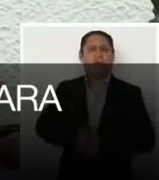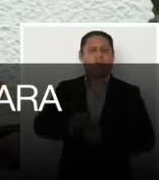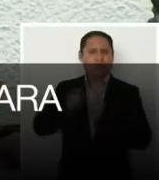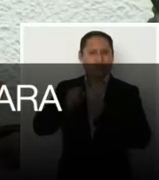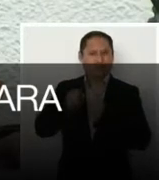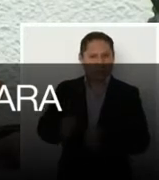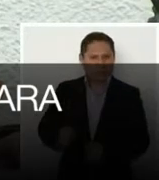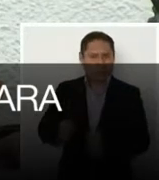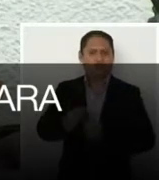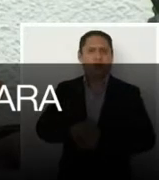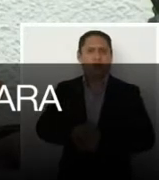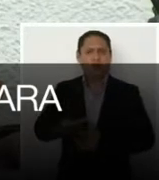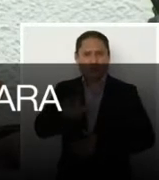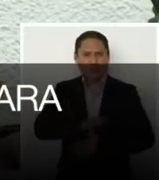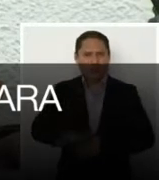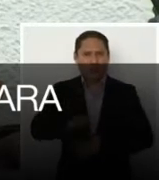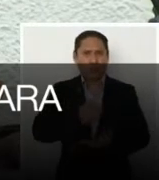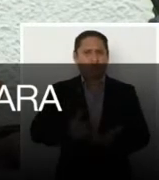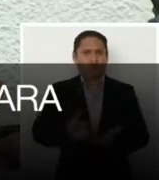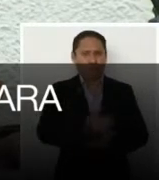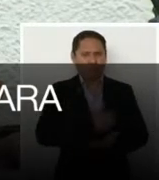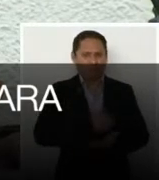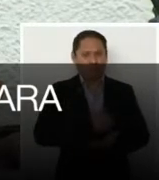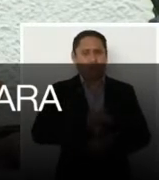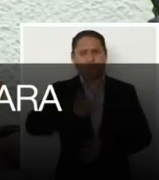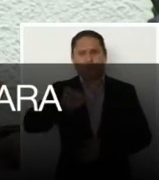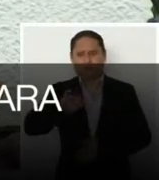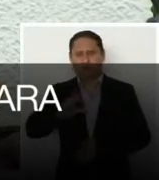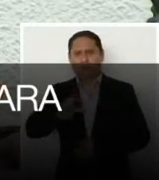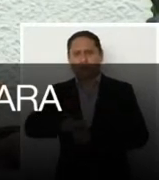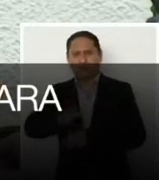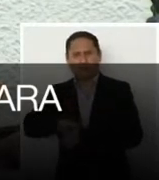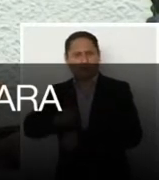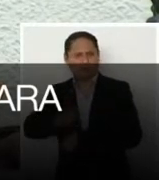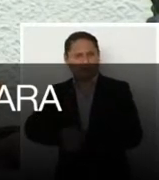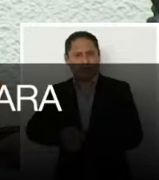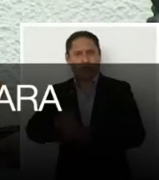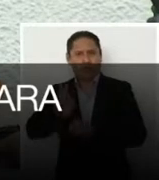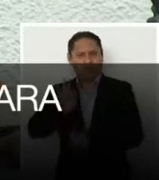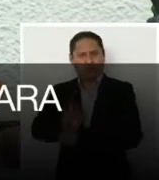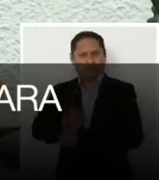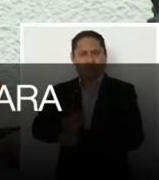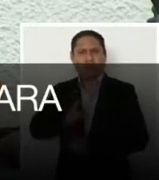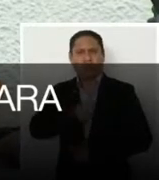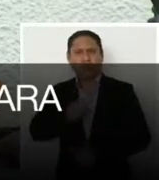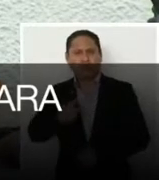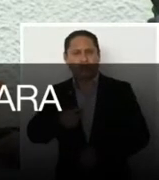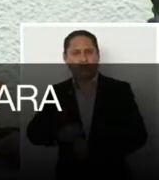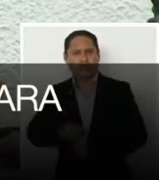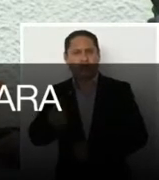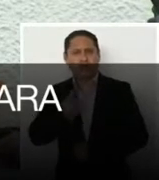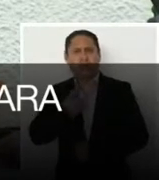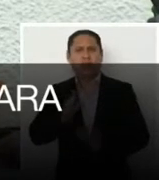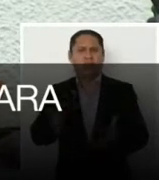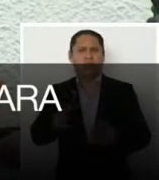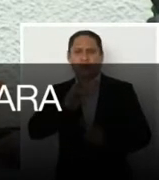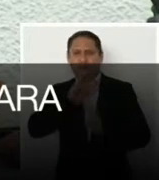50% del pago de aguinaldos a la burocracia estatal con el fin de reactivar la economía local, y quienes